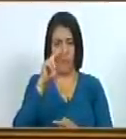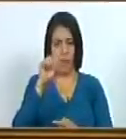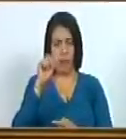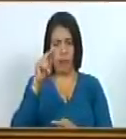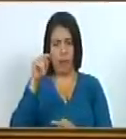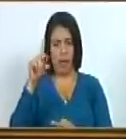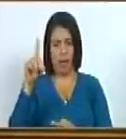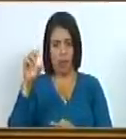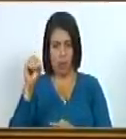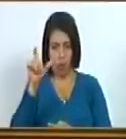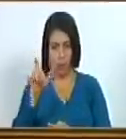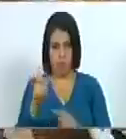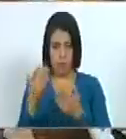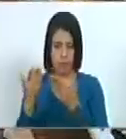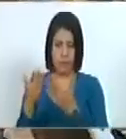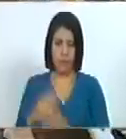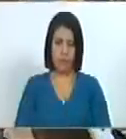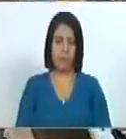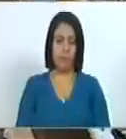Bastidas.